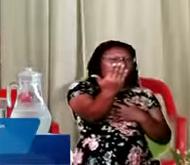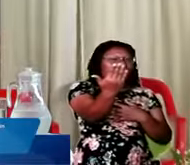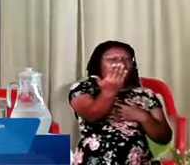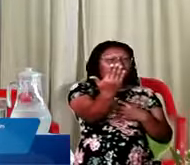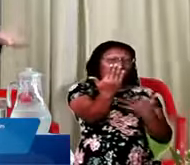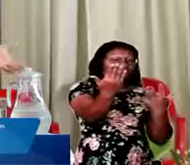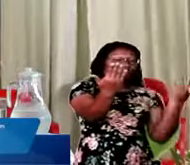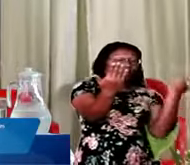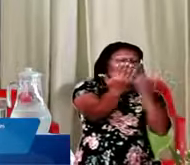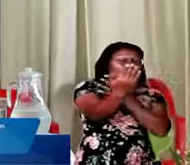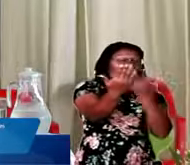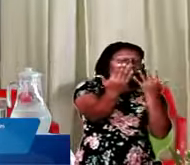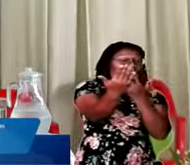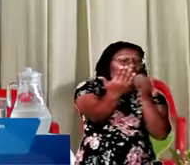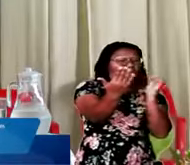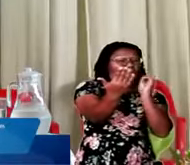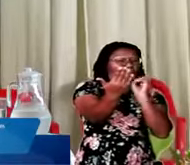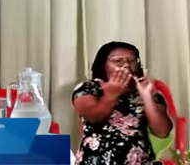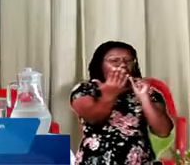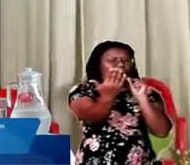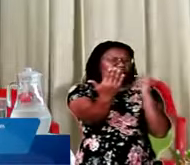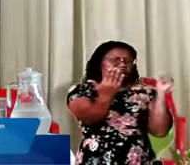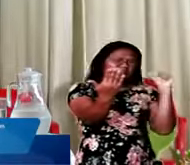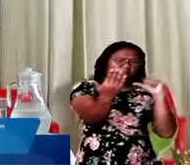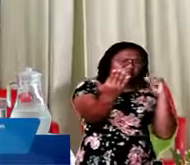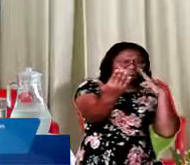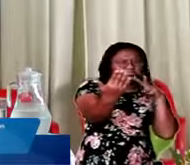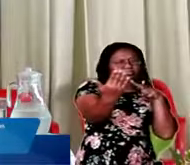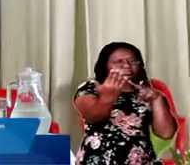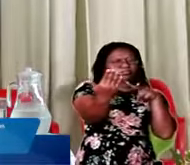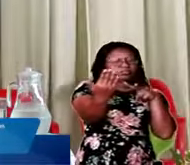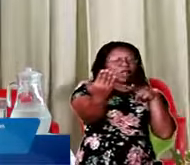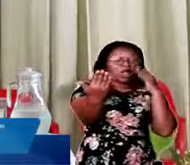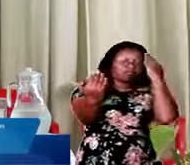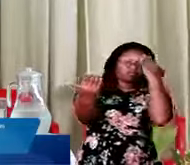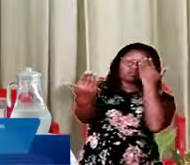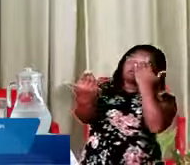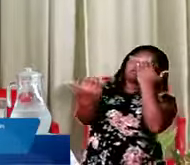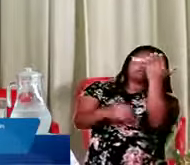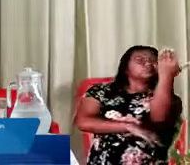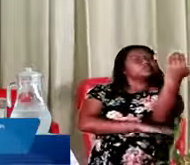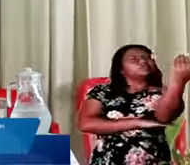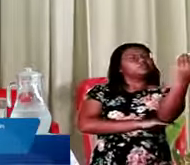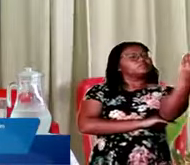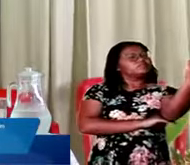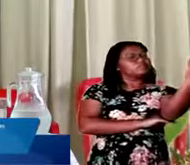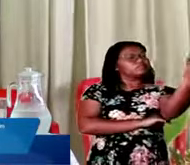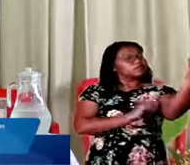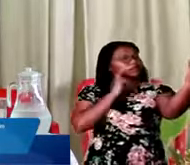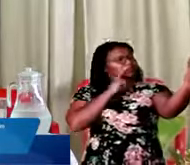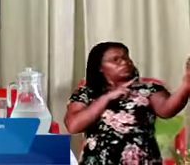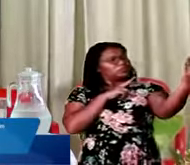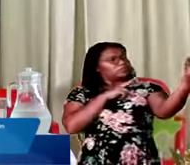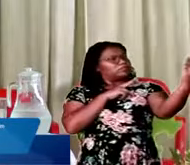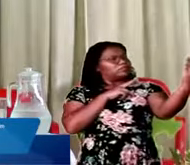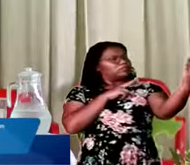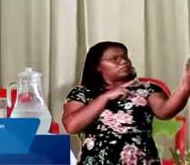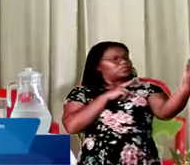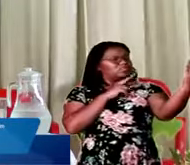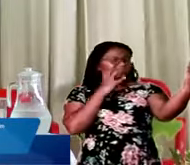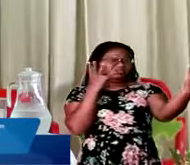que yo estoy viendo mal. Y entonces le puso el espejo así de frente y él miró y tenía tremendo